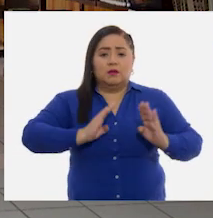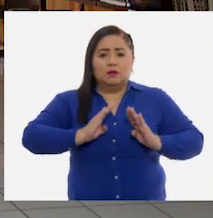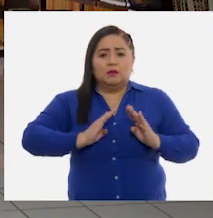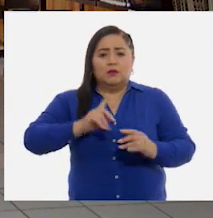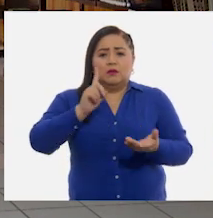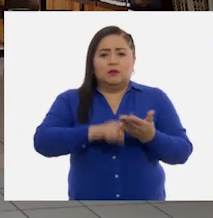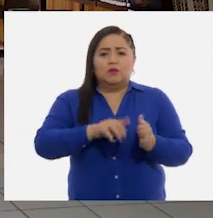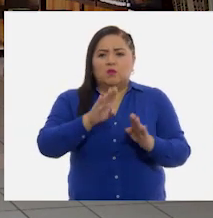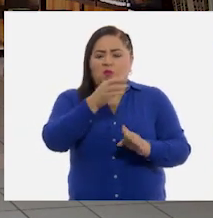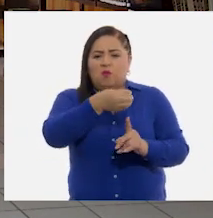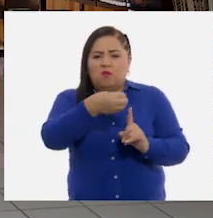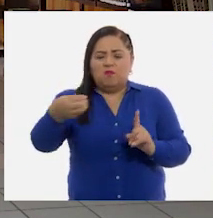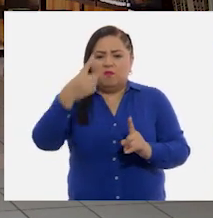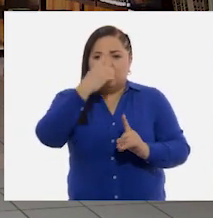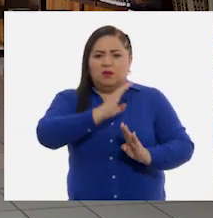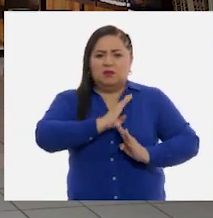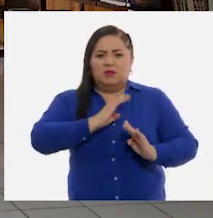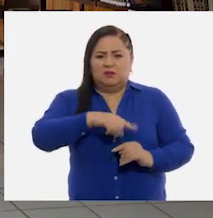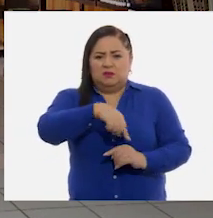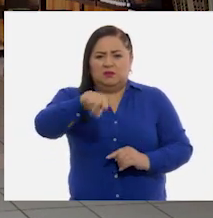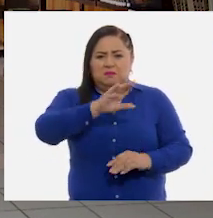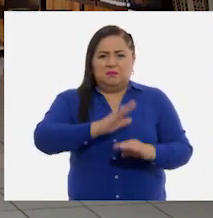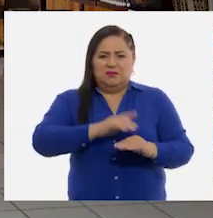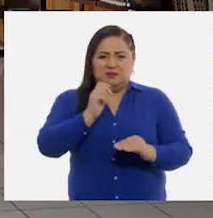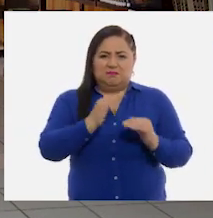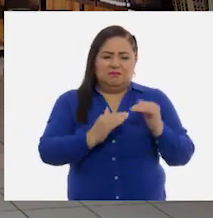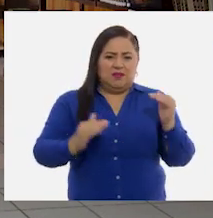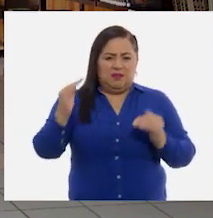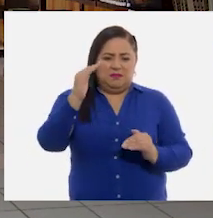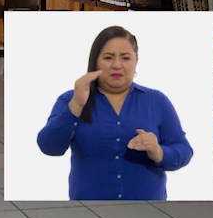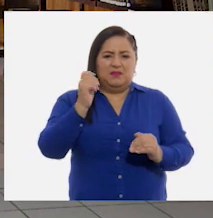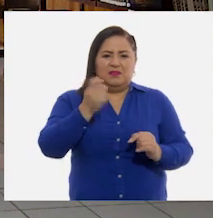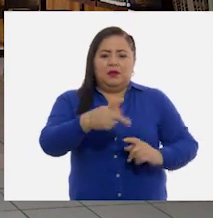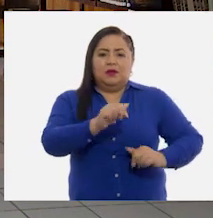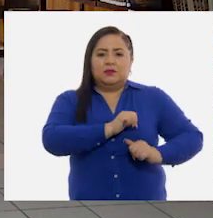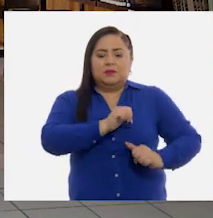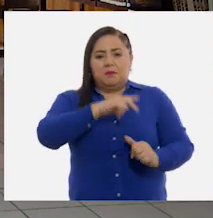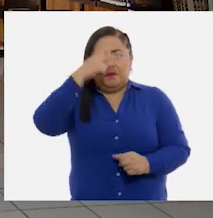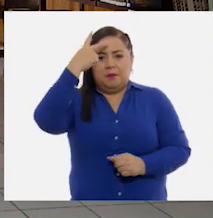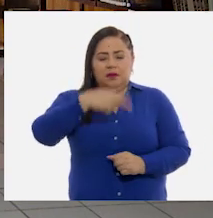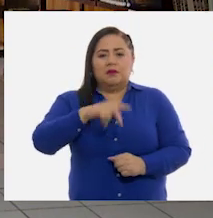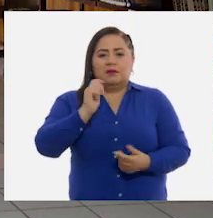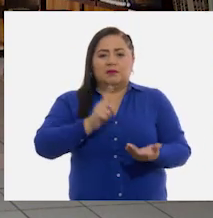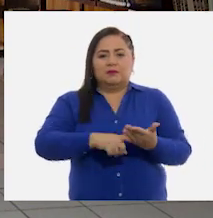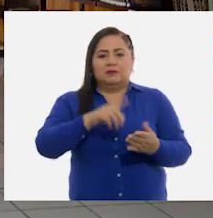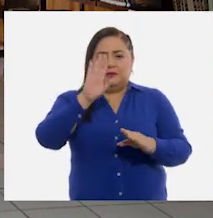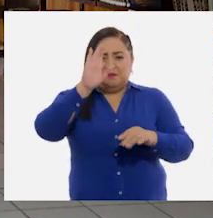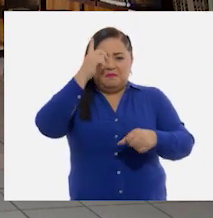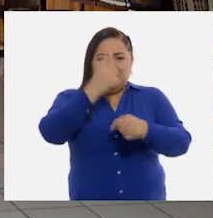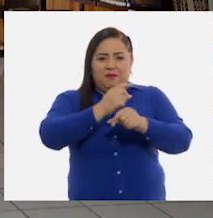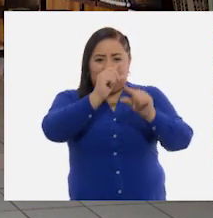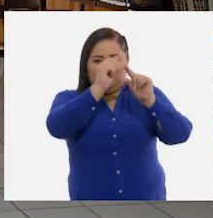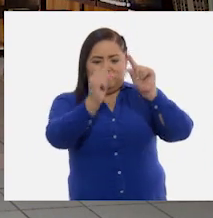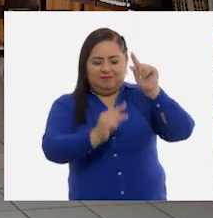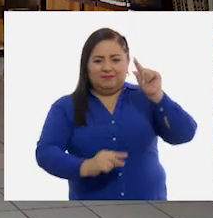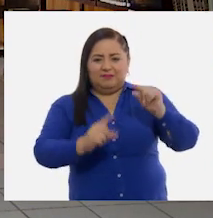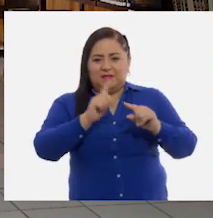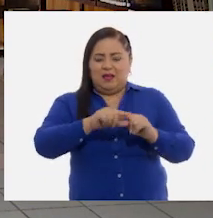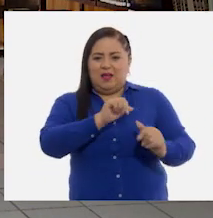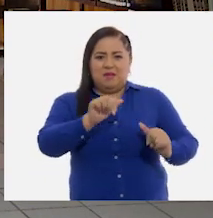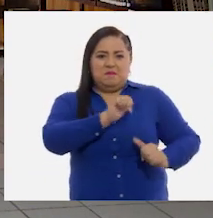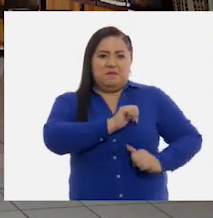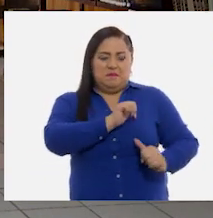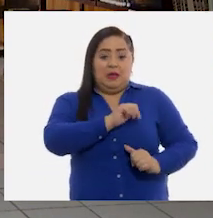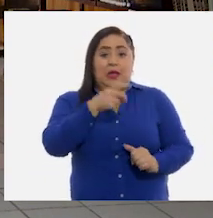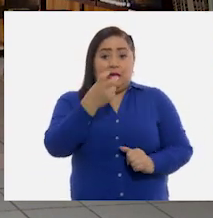una formación militar se forman los mandos del Ejército Mexicano, la columna vertebral del Ejército Mexicano.